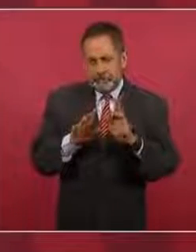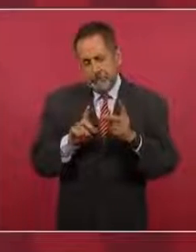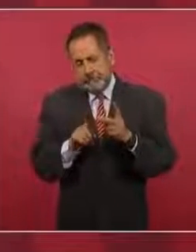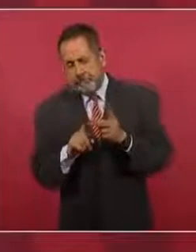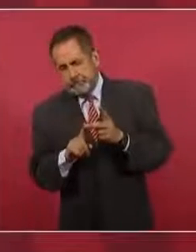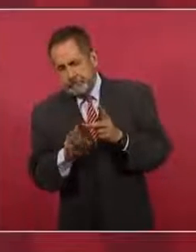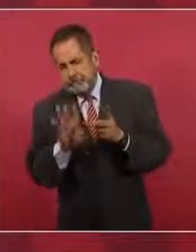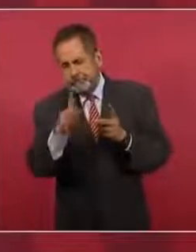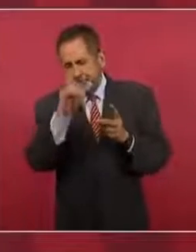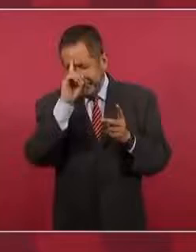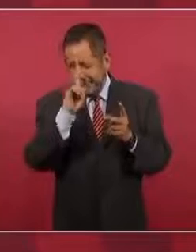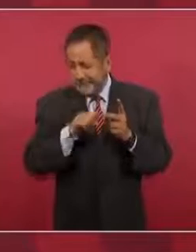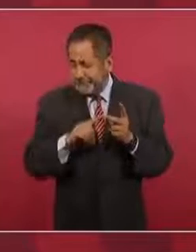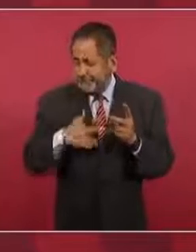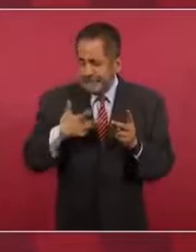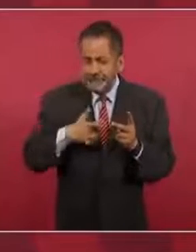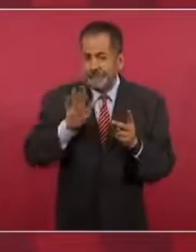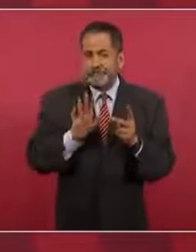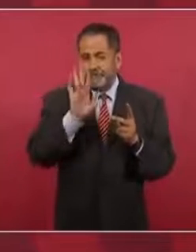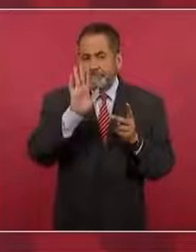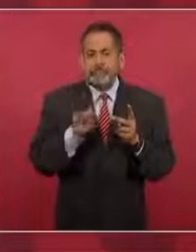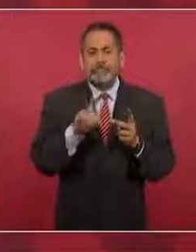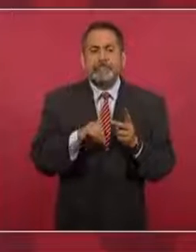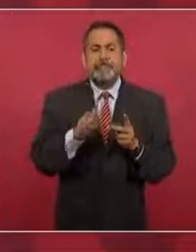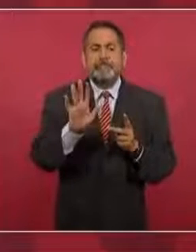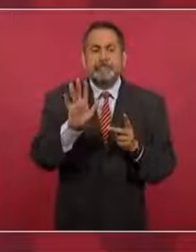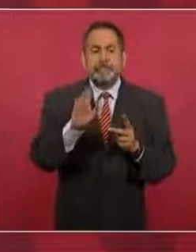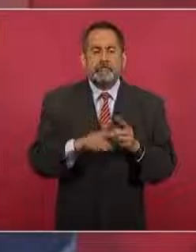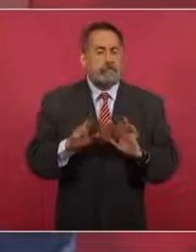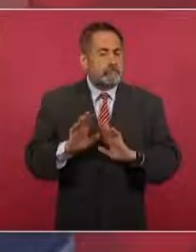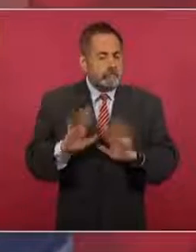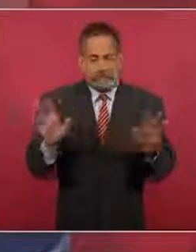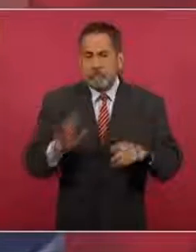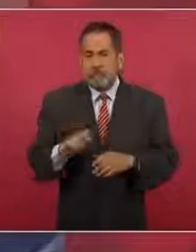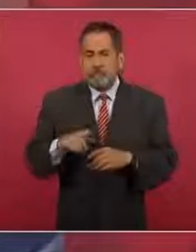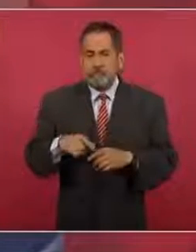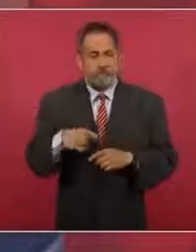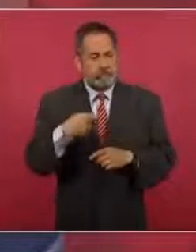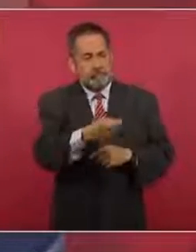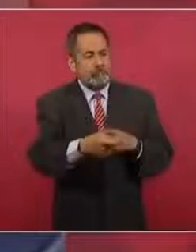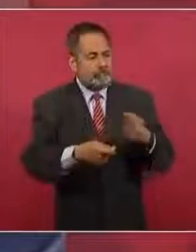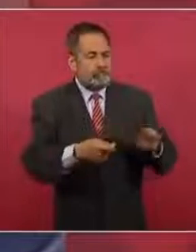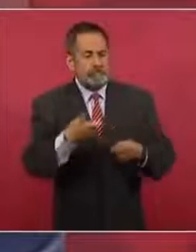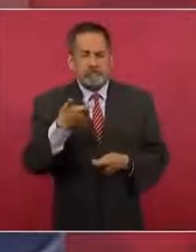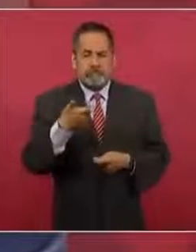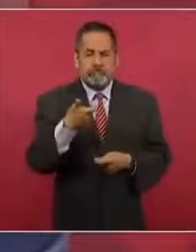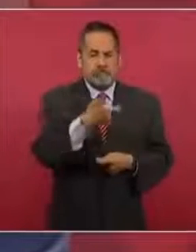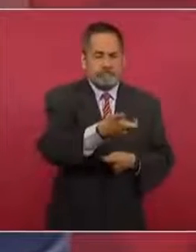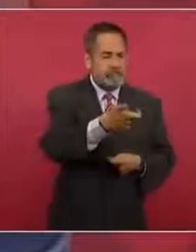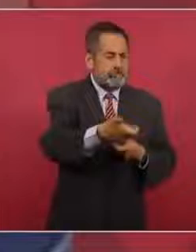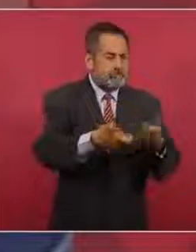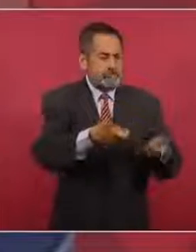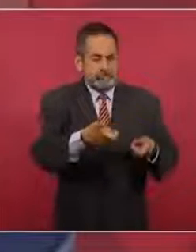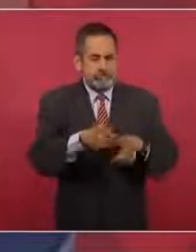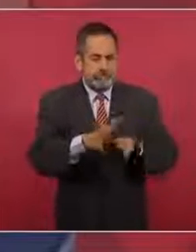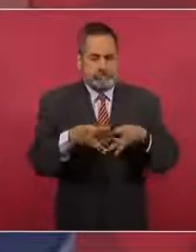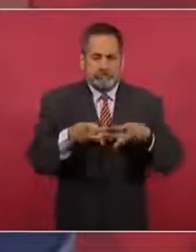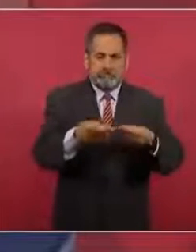secundario, pero que ya se cubrieron gastos,